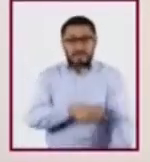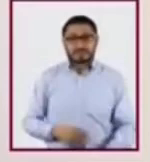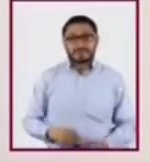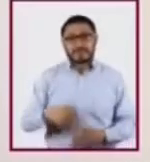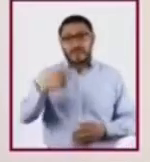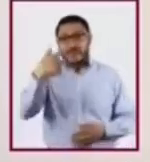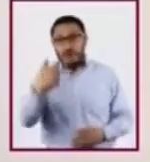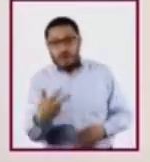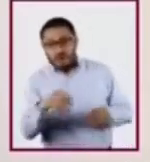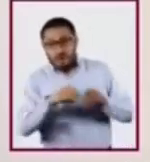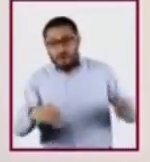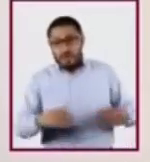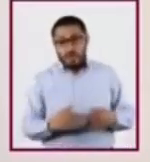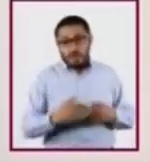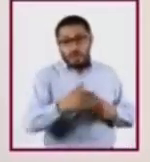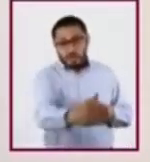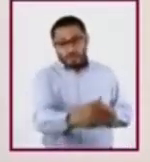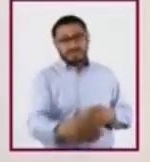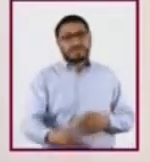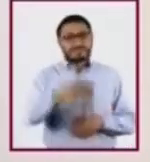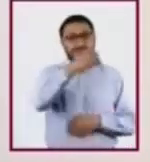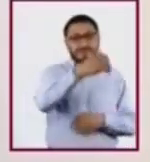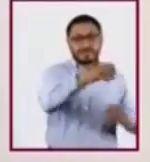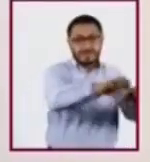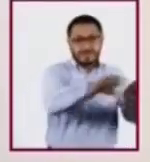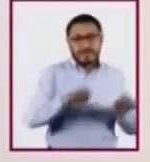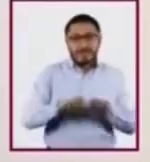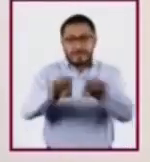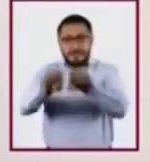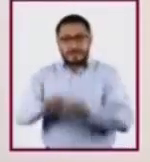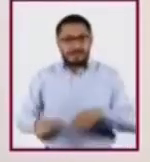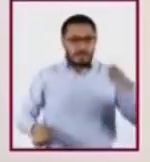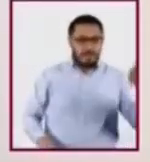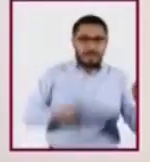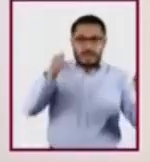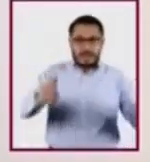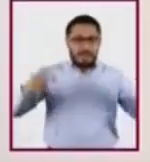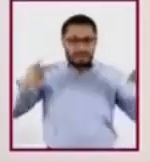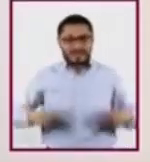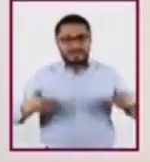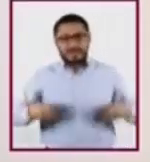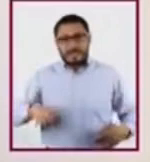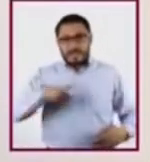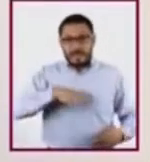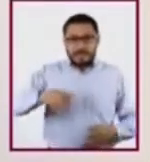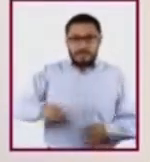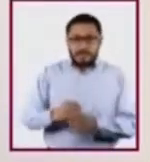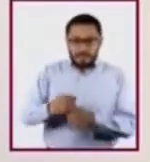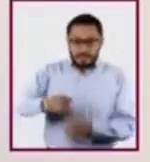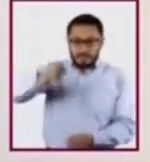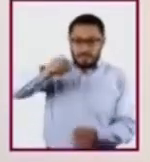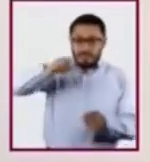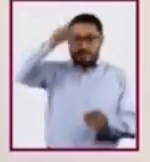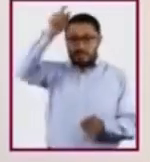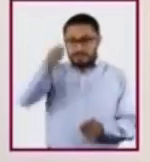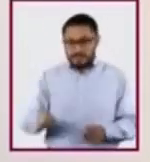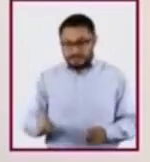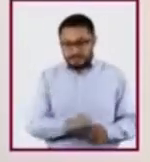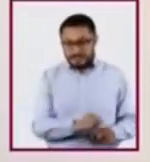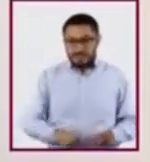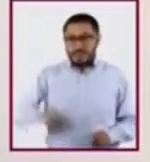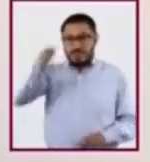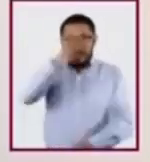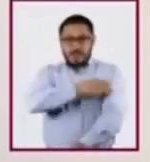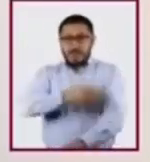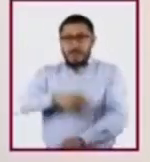cada equipo, que está compuesto por 6 jugadores, que portan un bastón de madera en forma de L, antes de